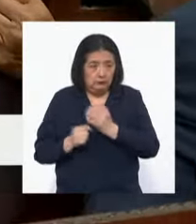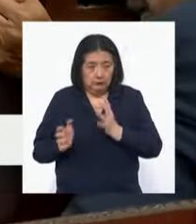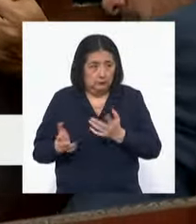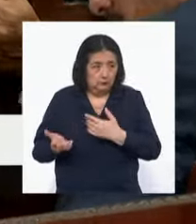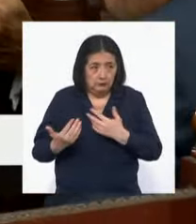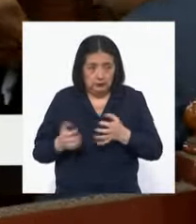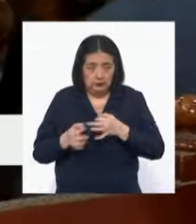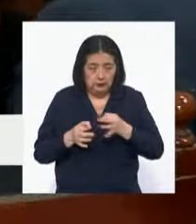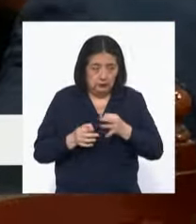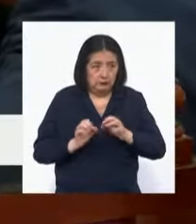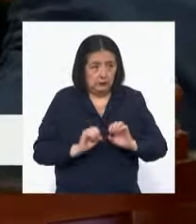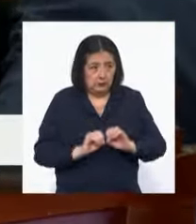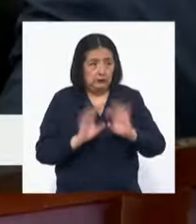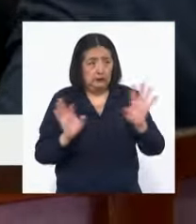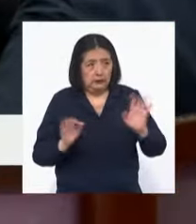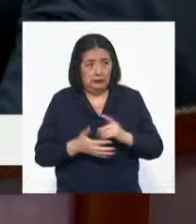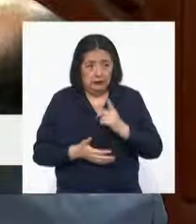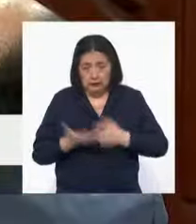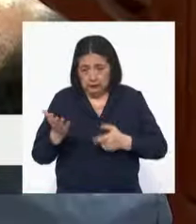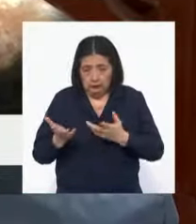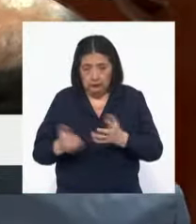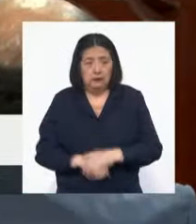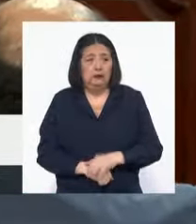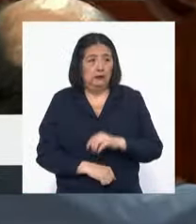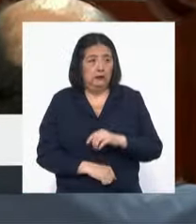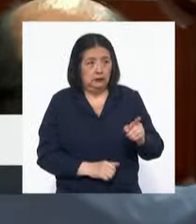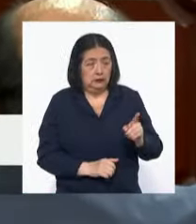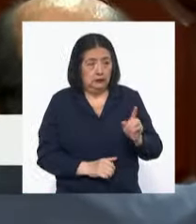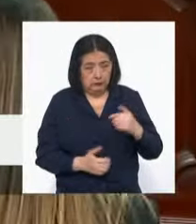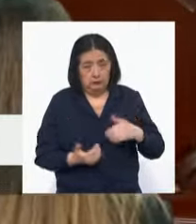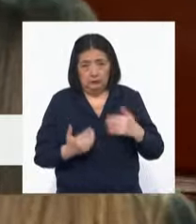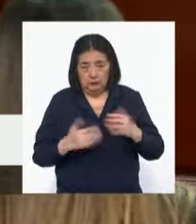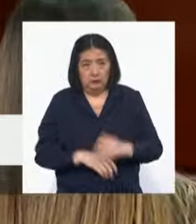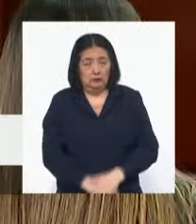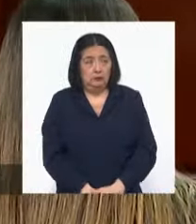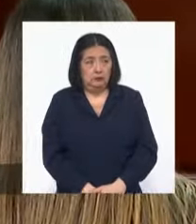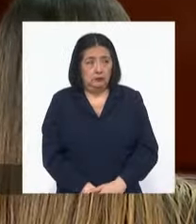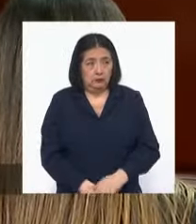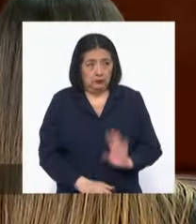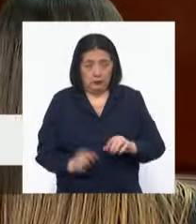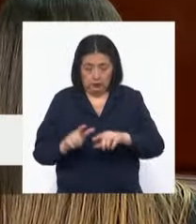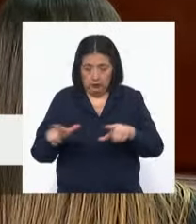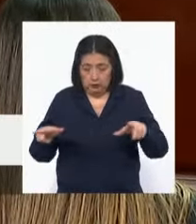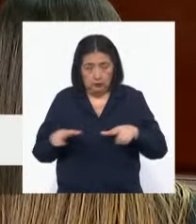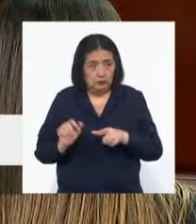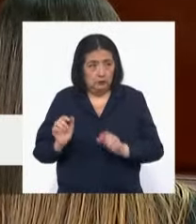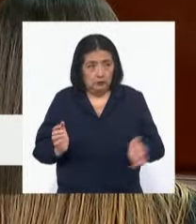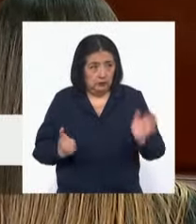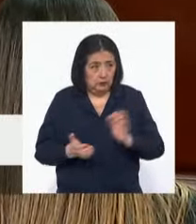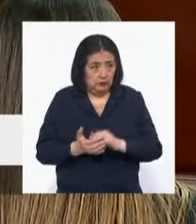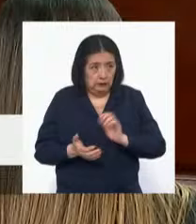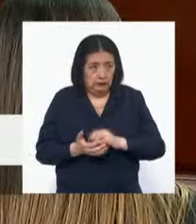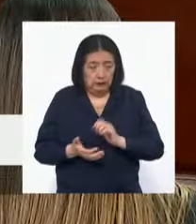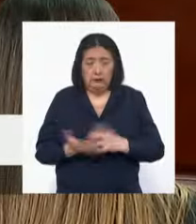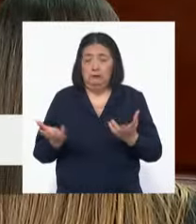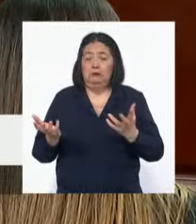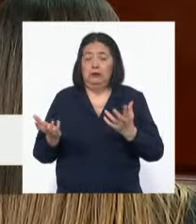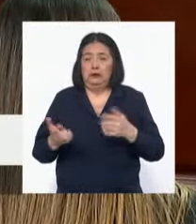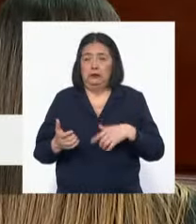intentar exponer de manera clara sus argumentos. Estos no tardaron en llegar. Justamente la zona que tiene mayor anemia en el